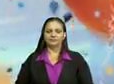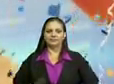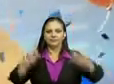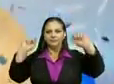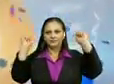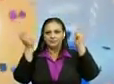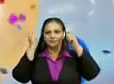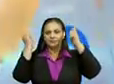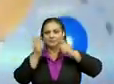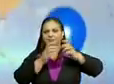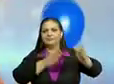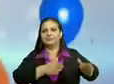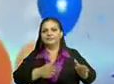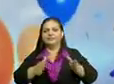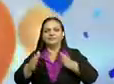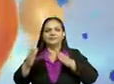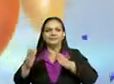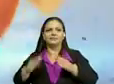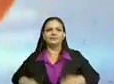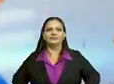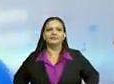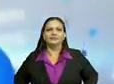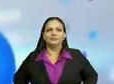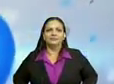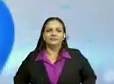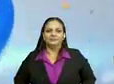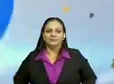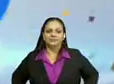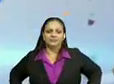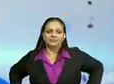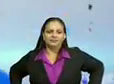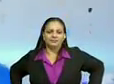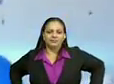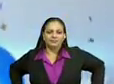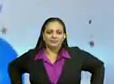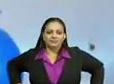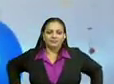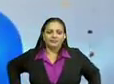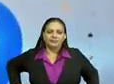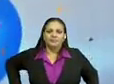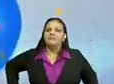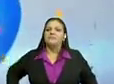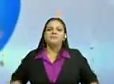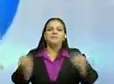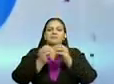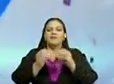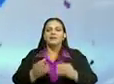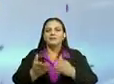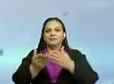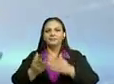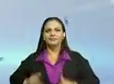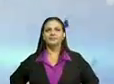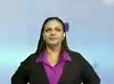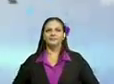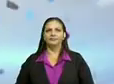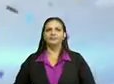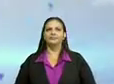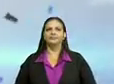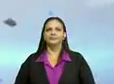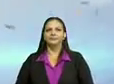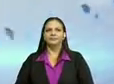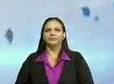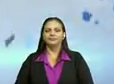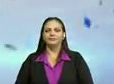de Jacqueline. Eso mismo. ¡Vaya! ¡Levántate! ¡Vamos, vamos, vamos! ¡Despiértate! ¡Se